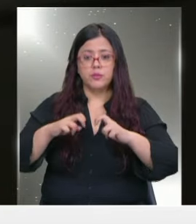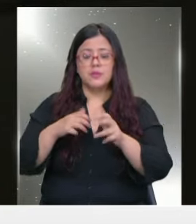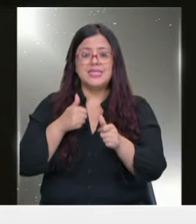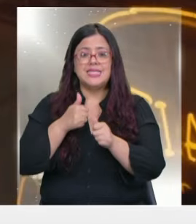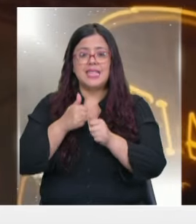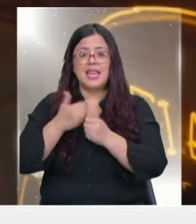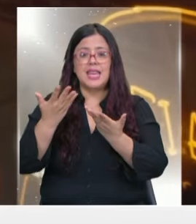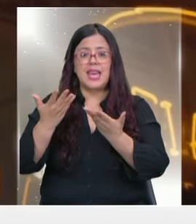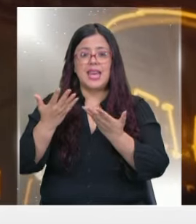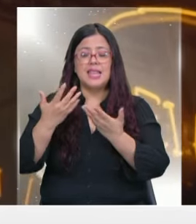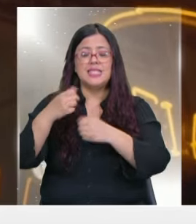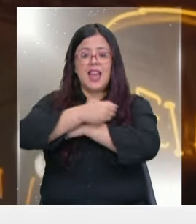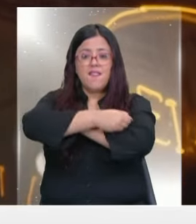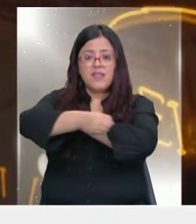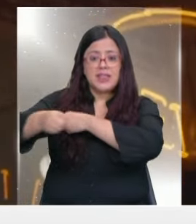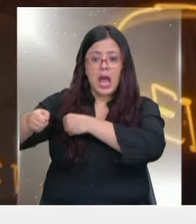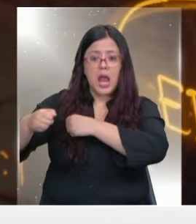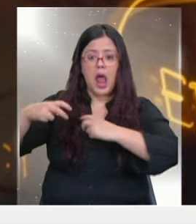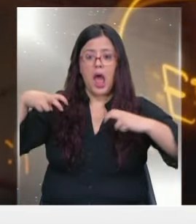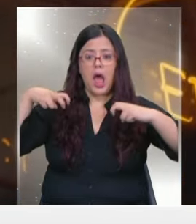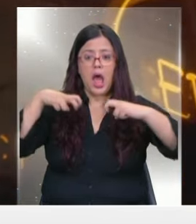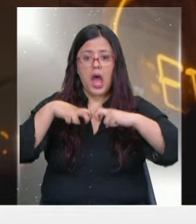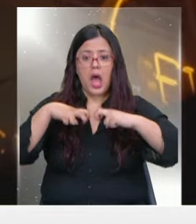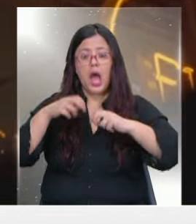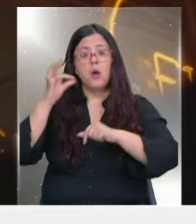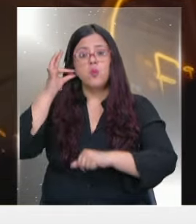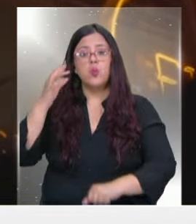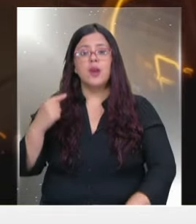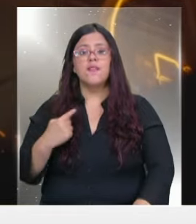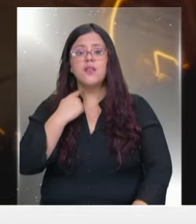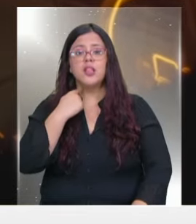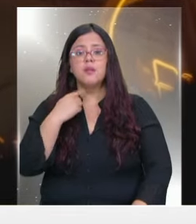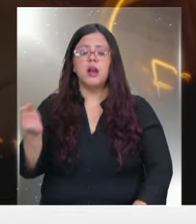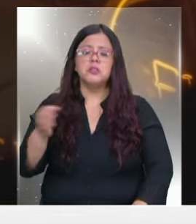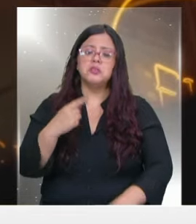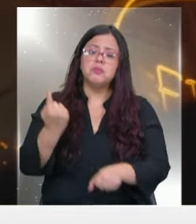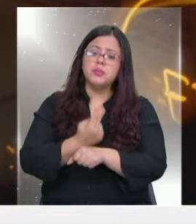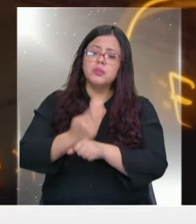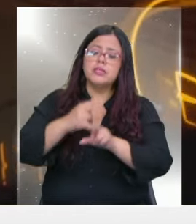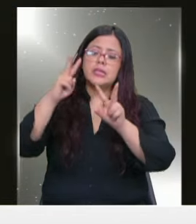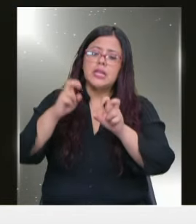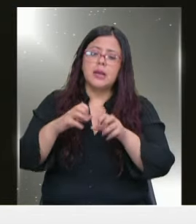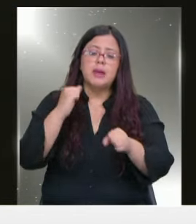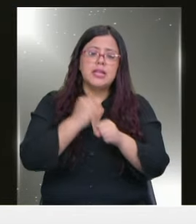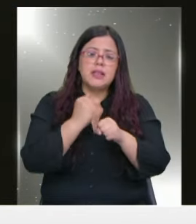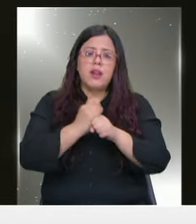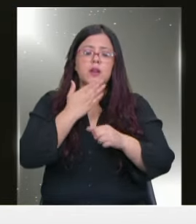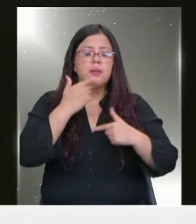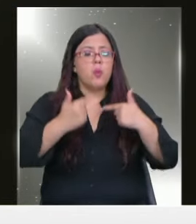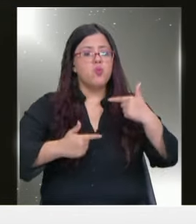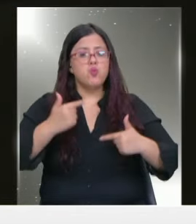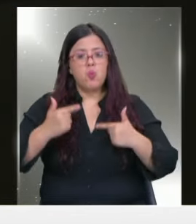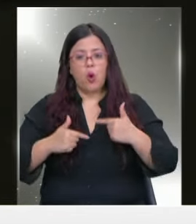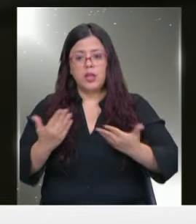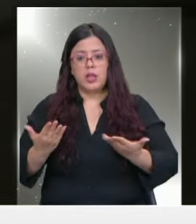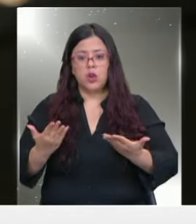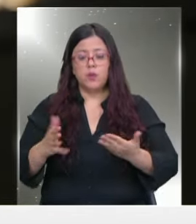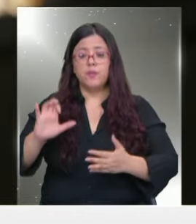ventana. Según el relato de la víctima, hablan de temas laborales y políticos. El